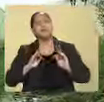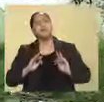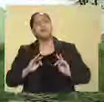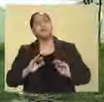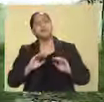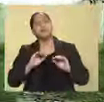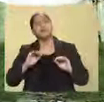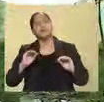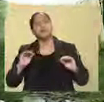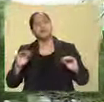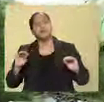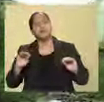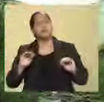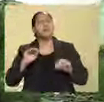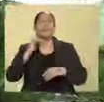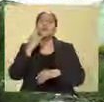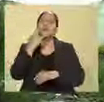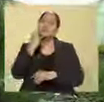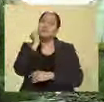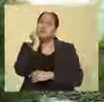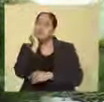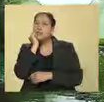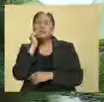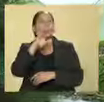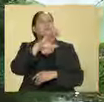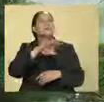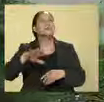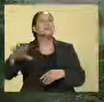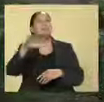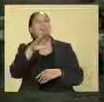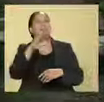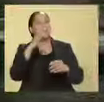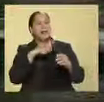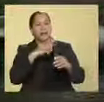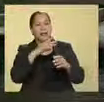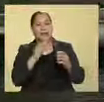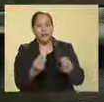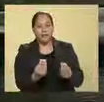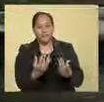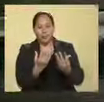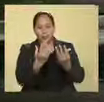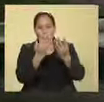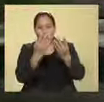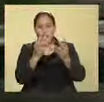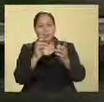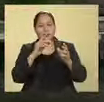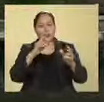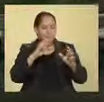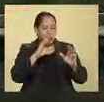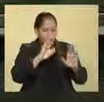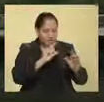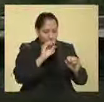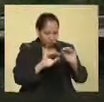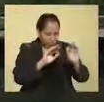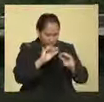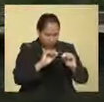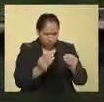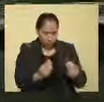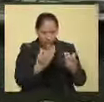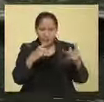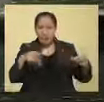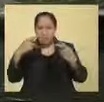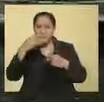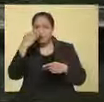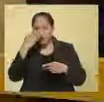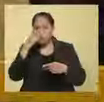tranquilo y puedes admirar la naturaleza. Aquí estamos viendo un invernadero, que hay muchísimos por aquí. Vemos allá del otro lado